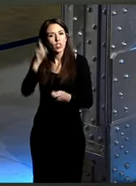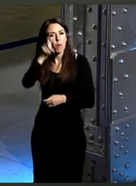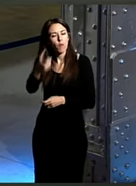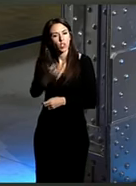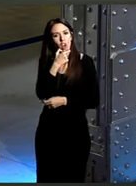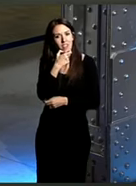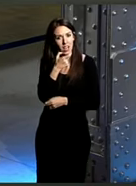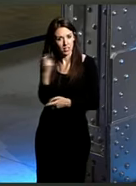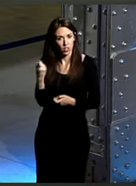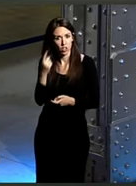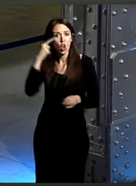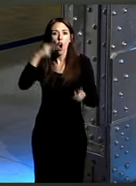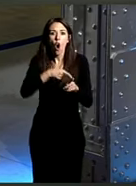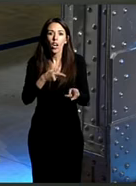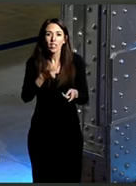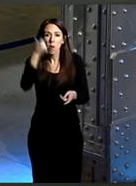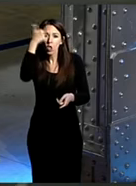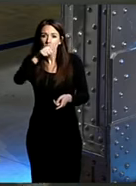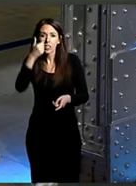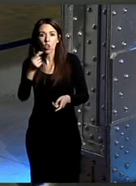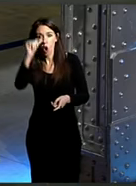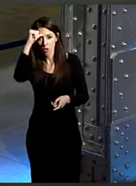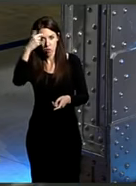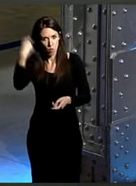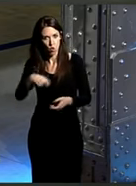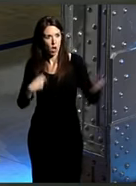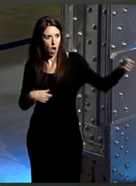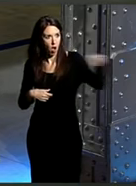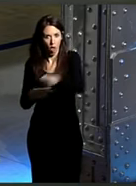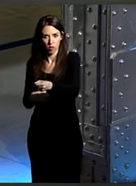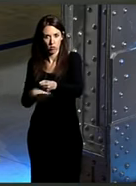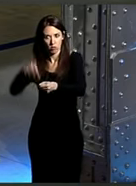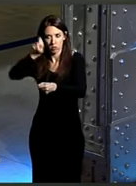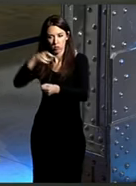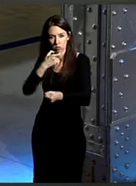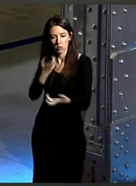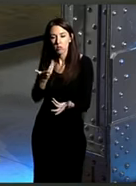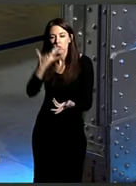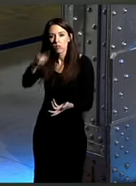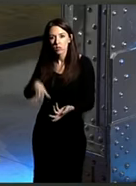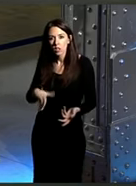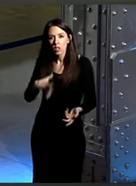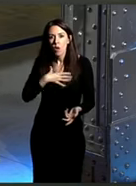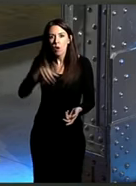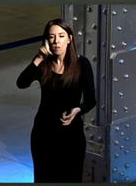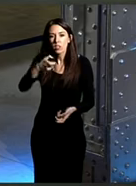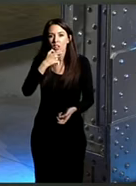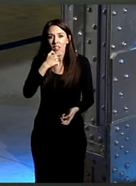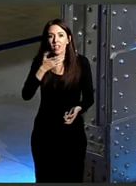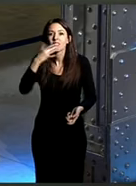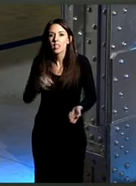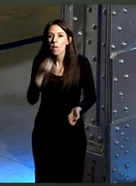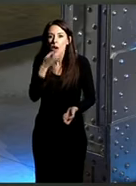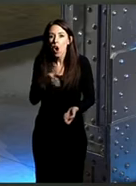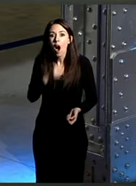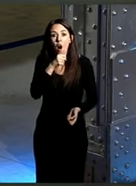de inglés para chicos de la India. Es caro eso, ¿no? Pero ¿quiénes podrían ser buenas profesoras de inglés? Las